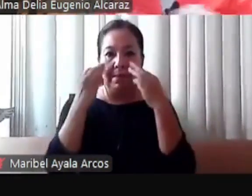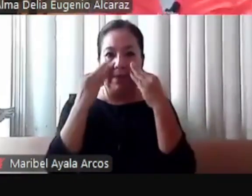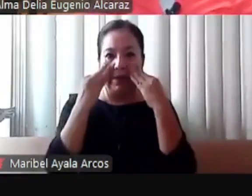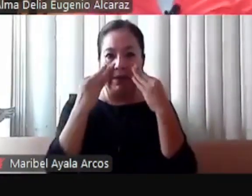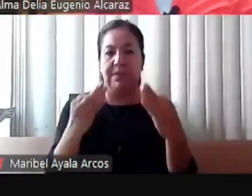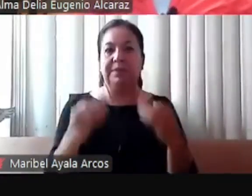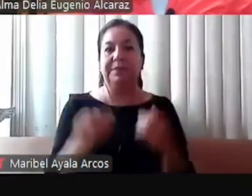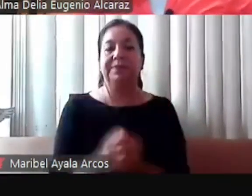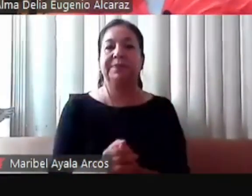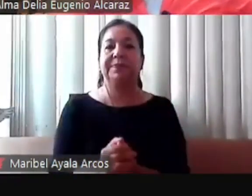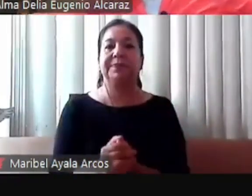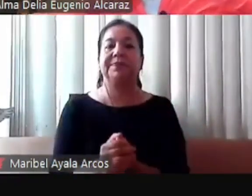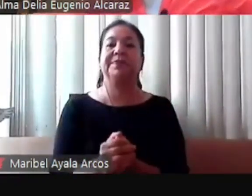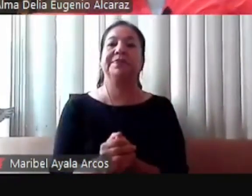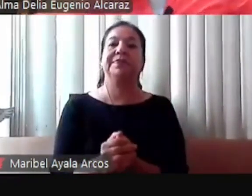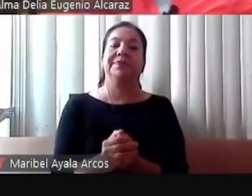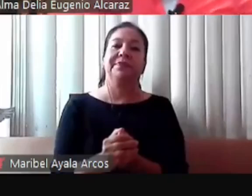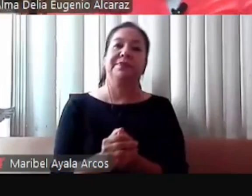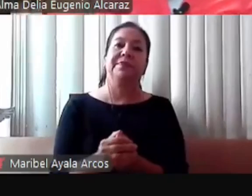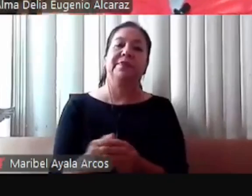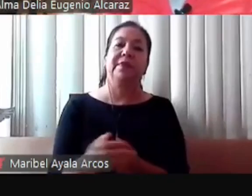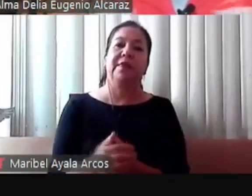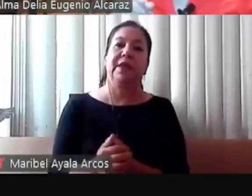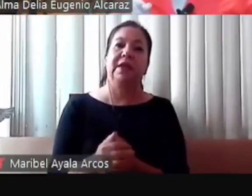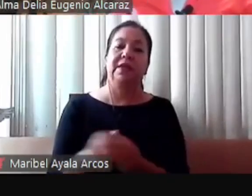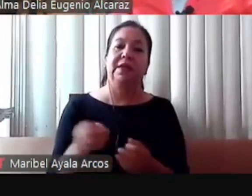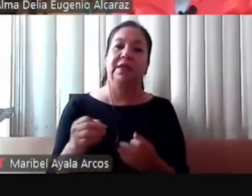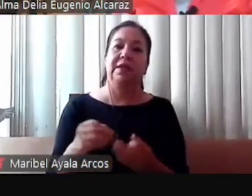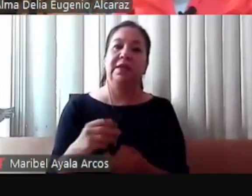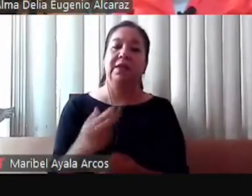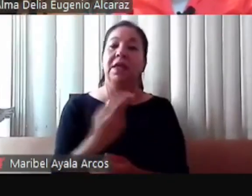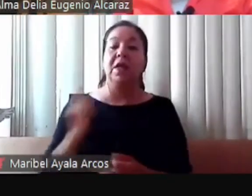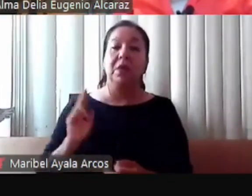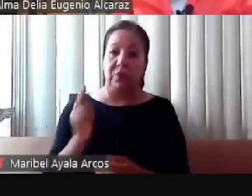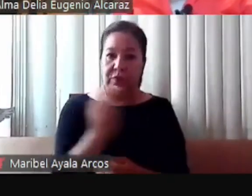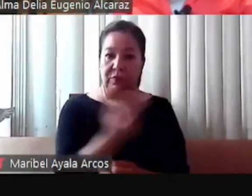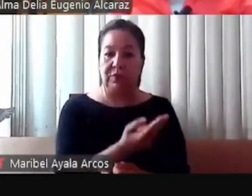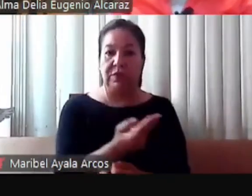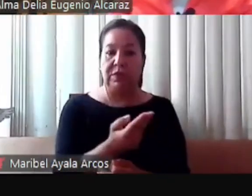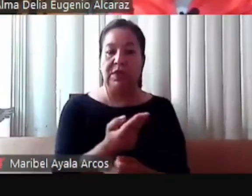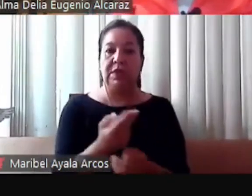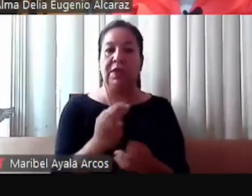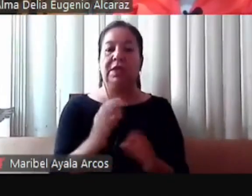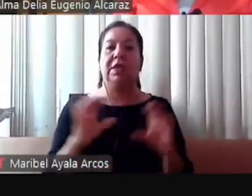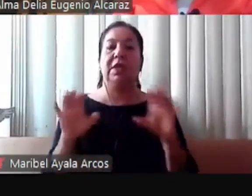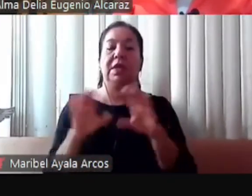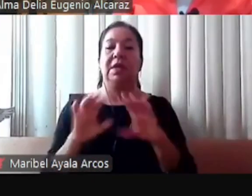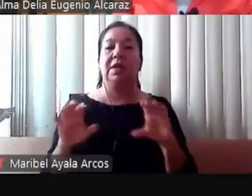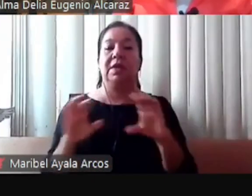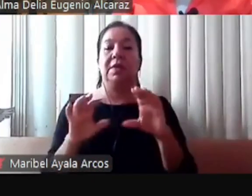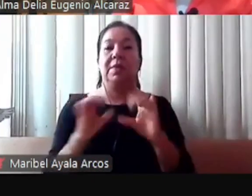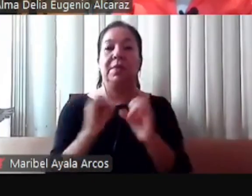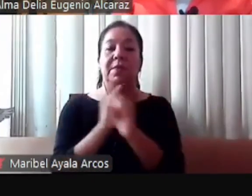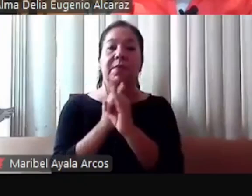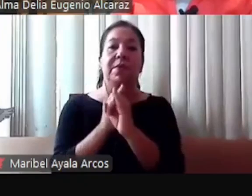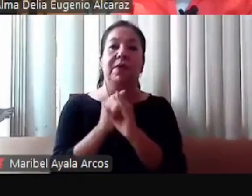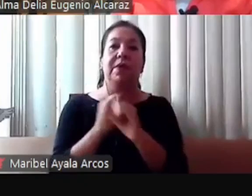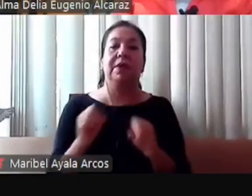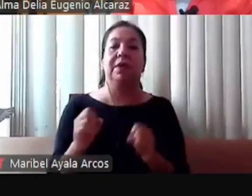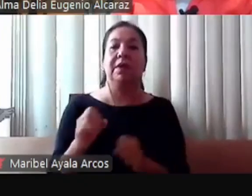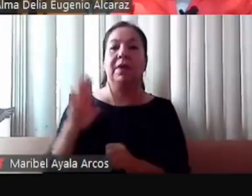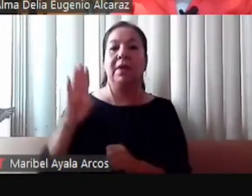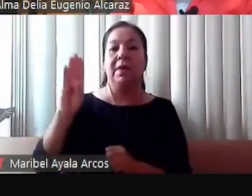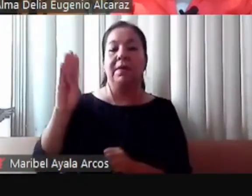Buenas tardes, magistrada presidenta. Hago constar que además de usted se encuentran en esta sesión no presencial el magistrado José Inés Betancur Salgado y